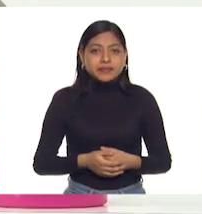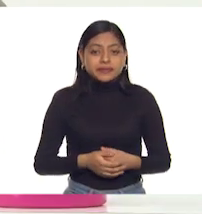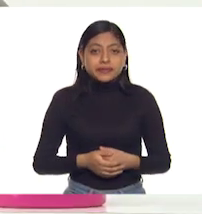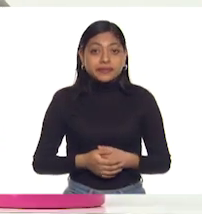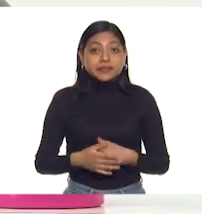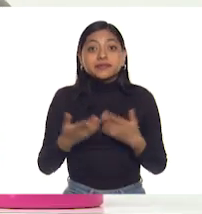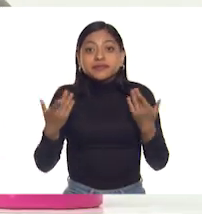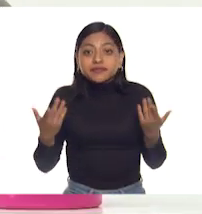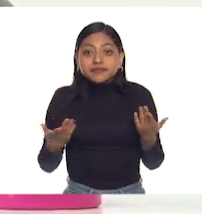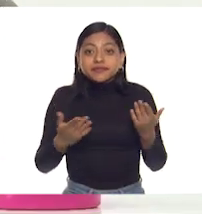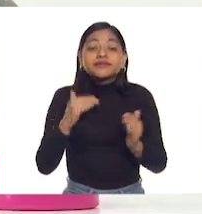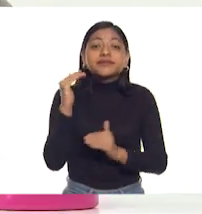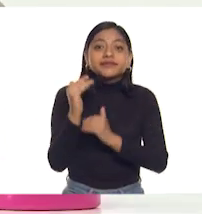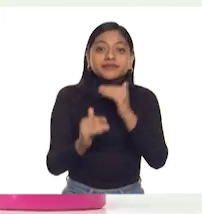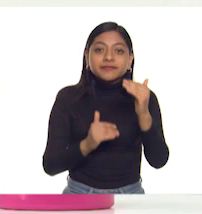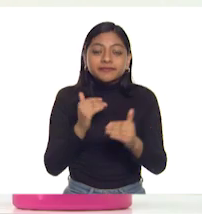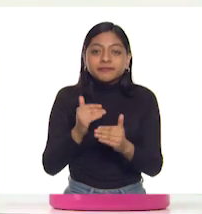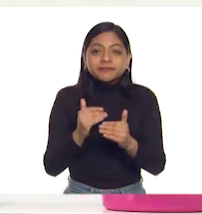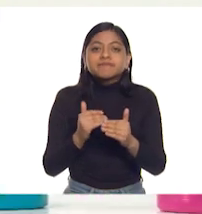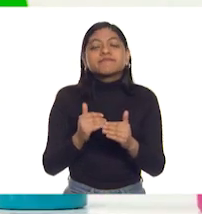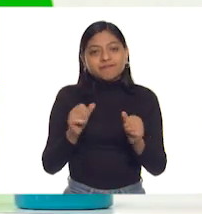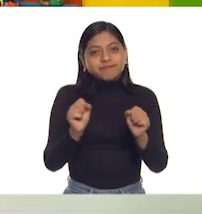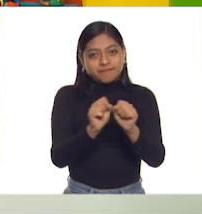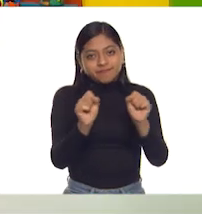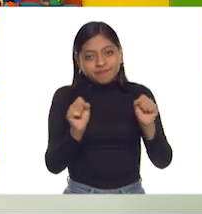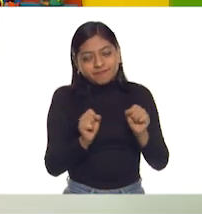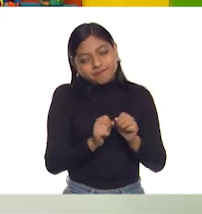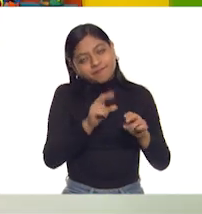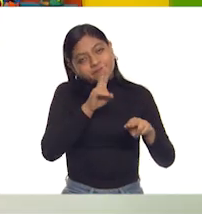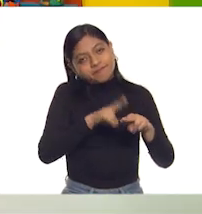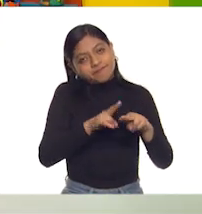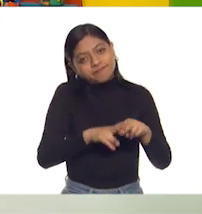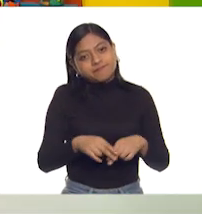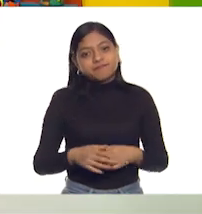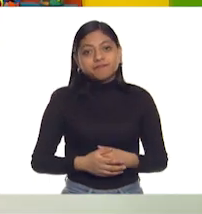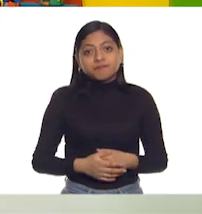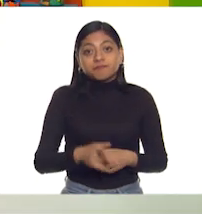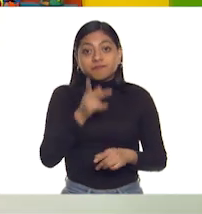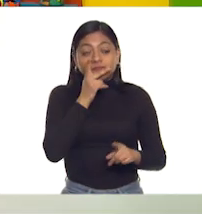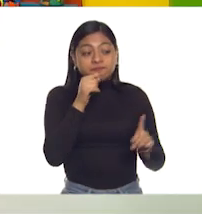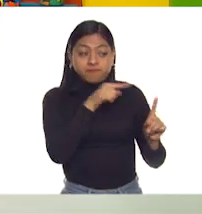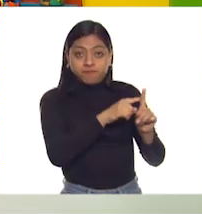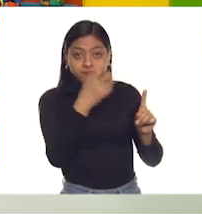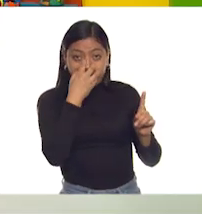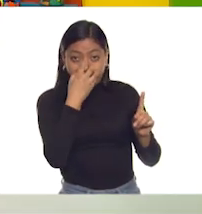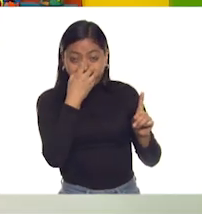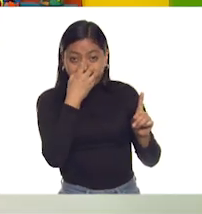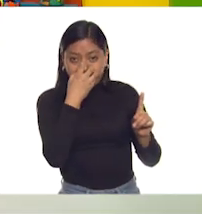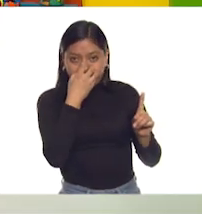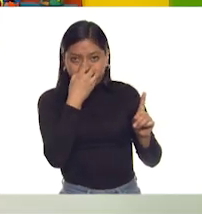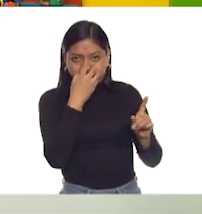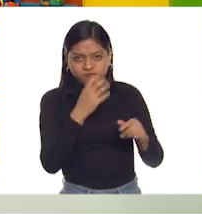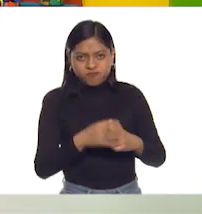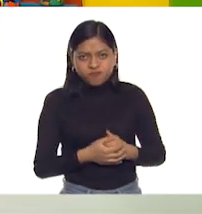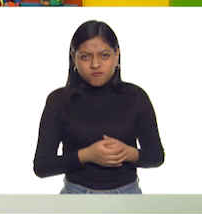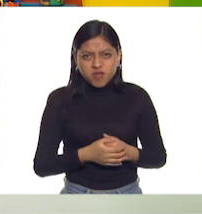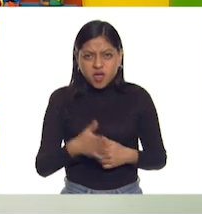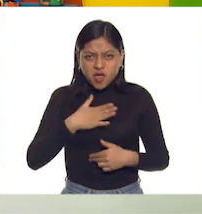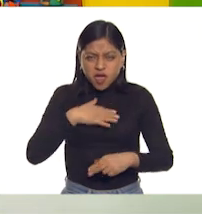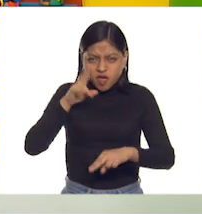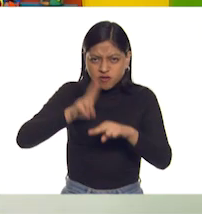Después pasaron al salón y dijo papá oso: ¡Oh! ¡Alguien se